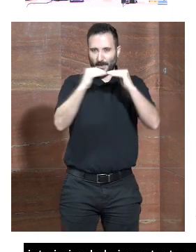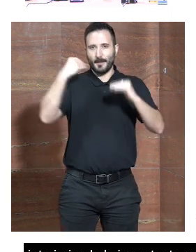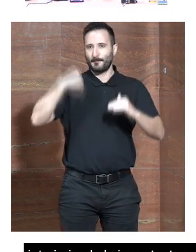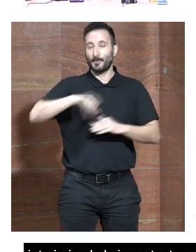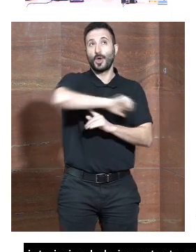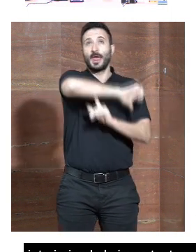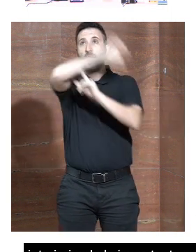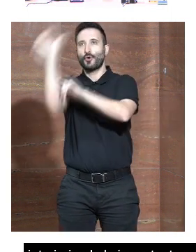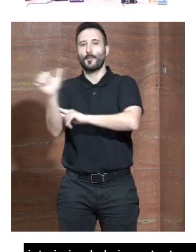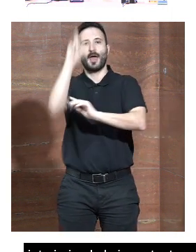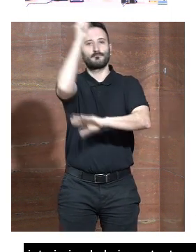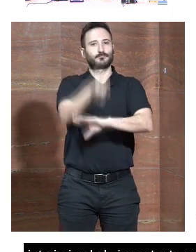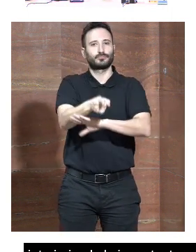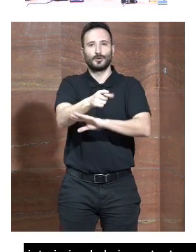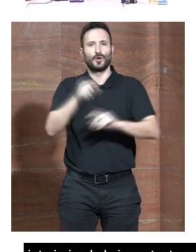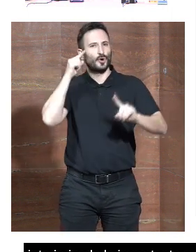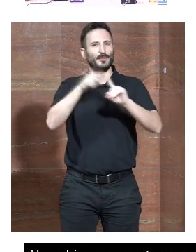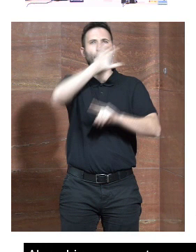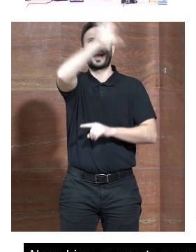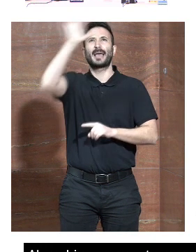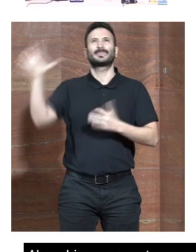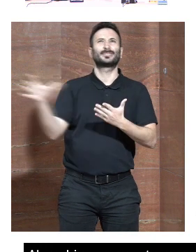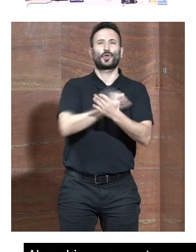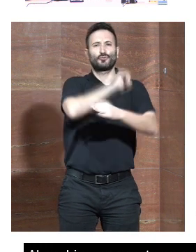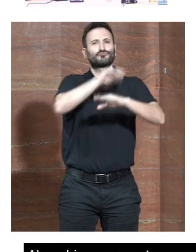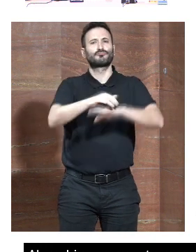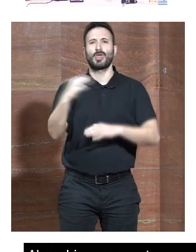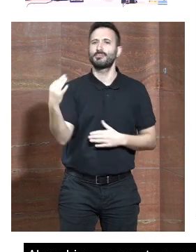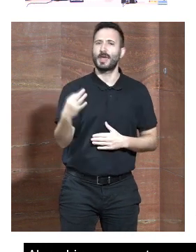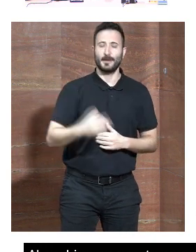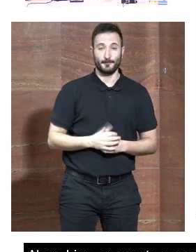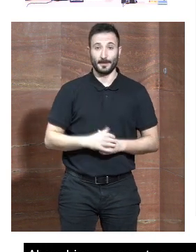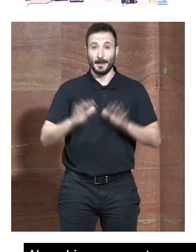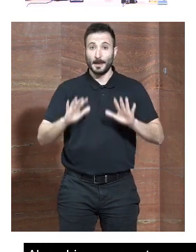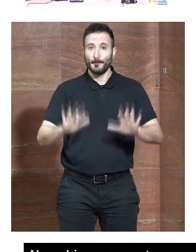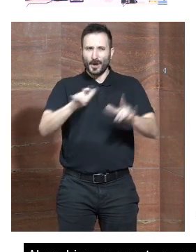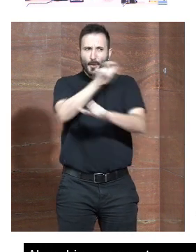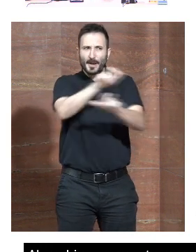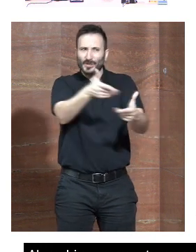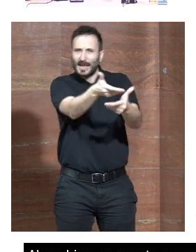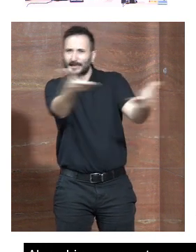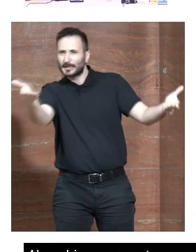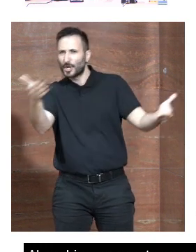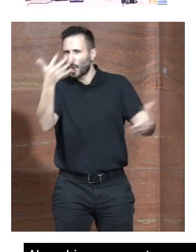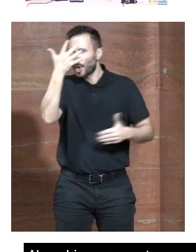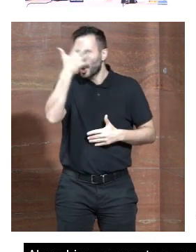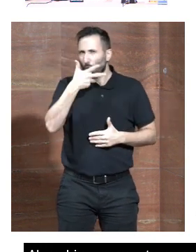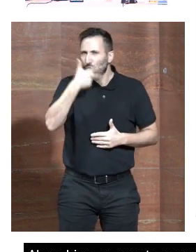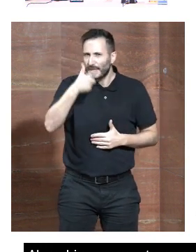europea, obligado cumplimiento en todos los países miembros de la Unión. Pero lo conoce la gente, lo conocen